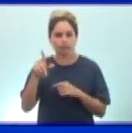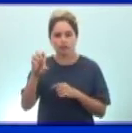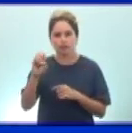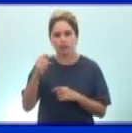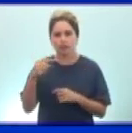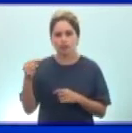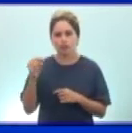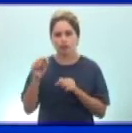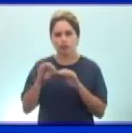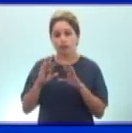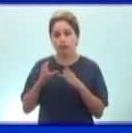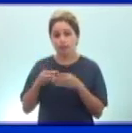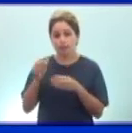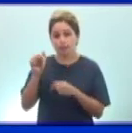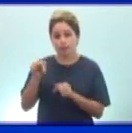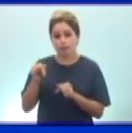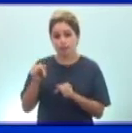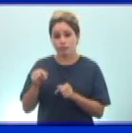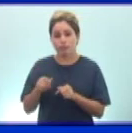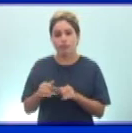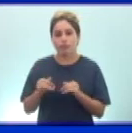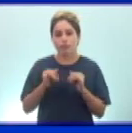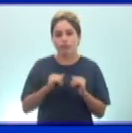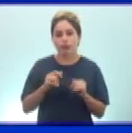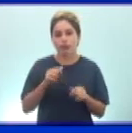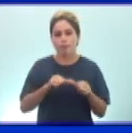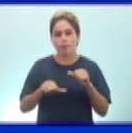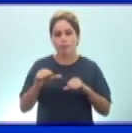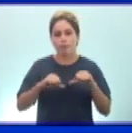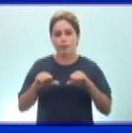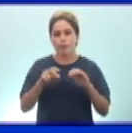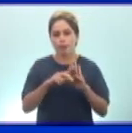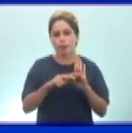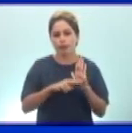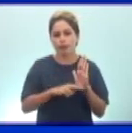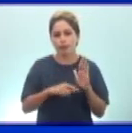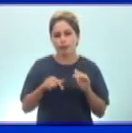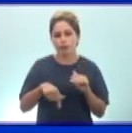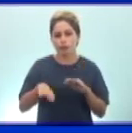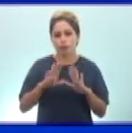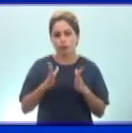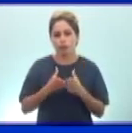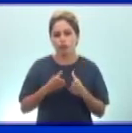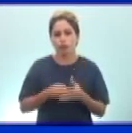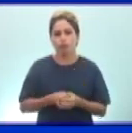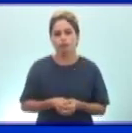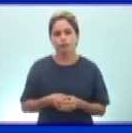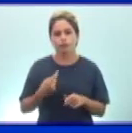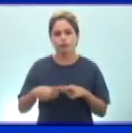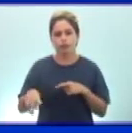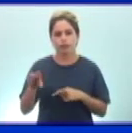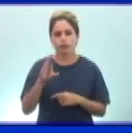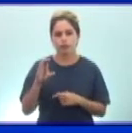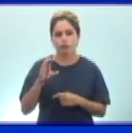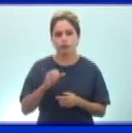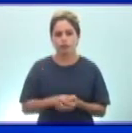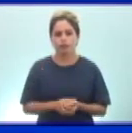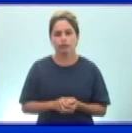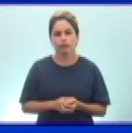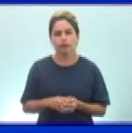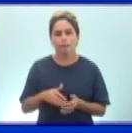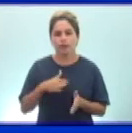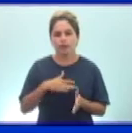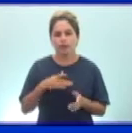ya que ellos son los encargados de aportarme las propiedades químicas de los elementos. Inciso C. Pertenece a un elemento